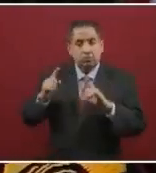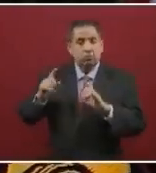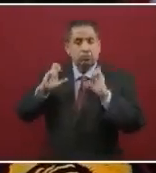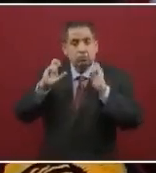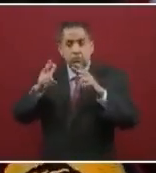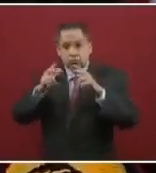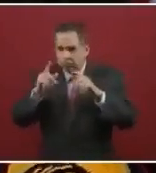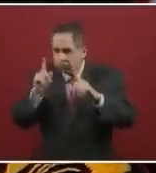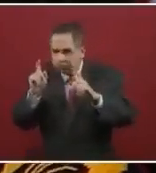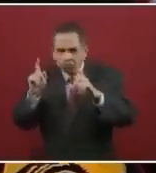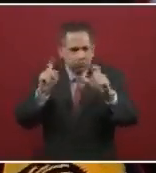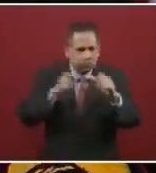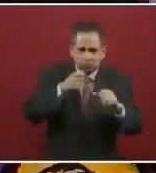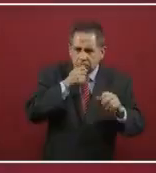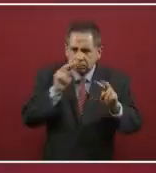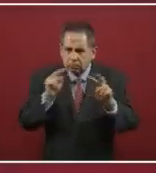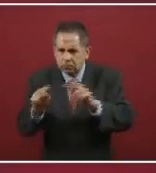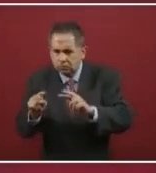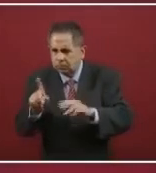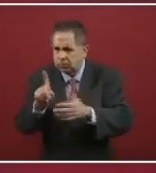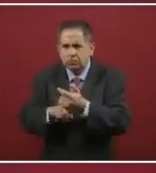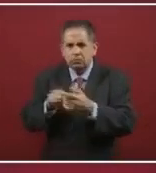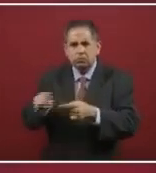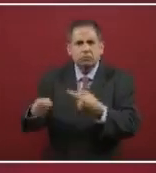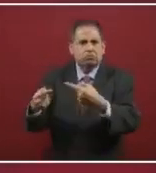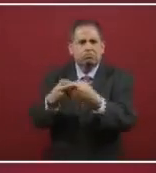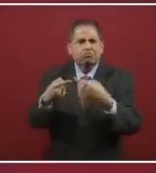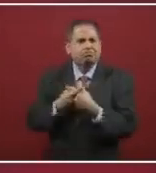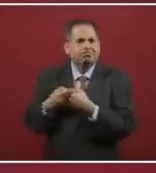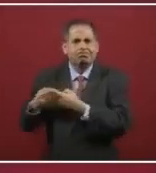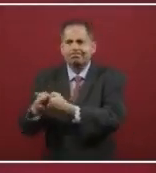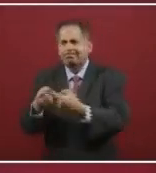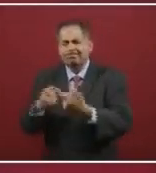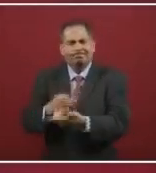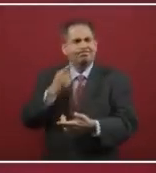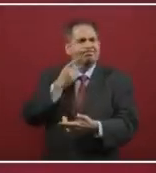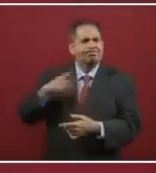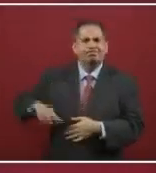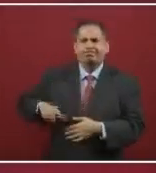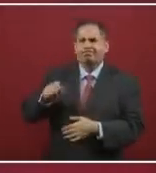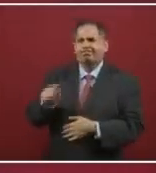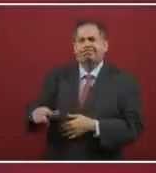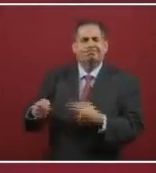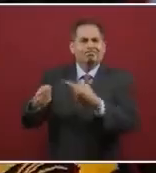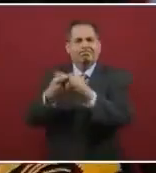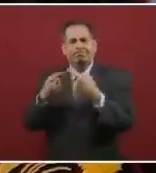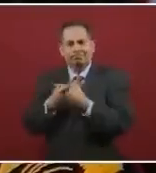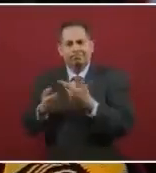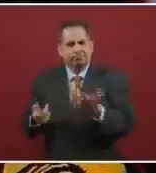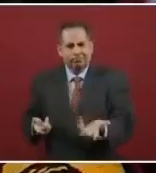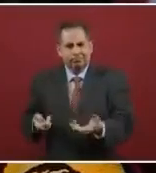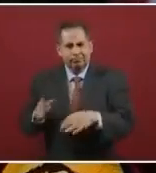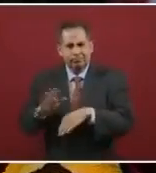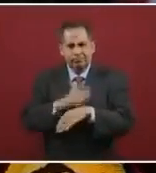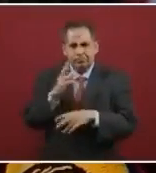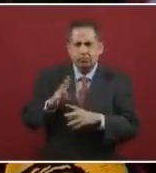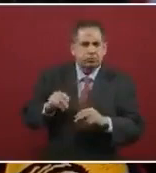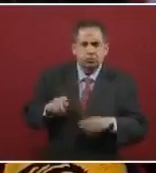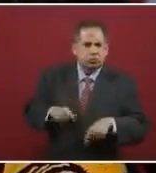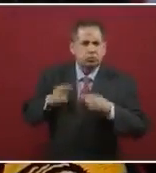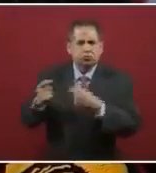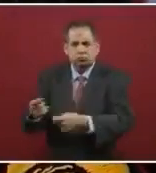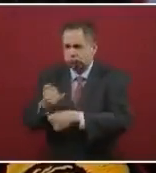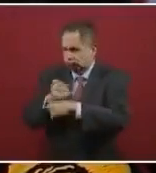Chiapas que están hablando de muchas contradicciones en la política del gobierno hacia los migrantes, porque no se les está dando